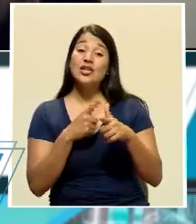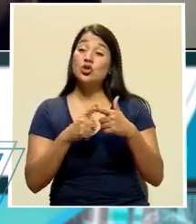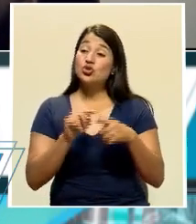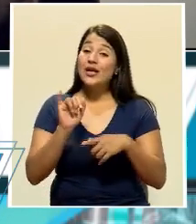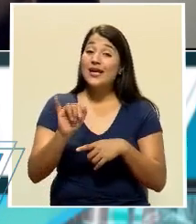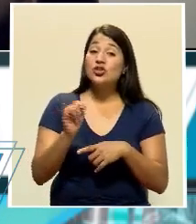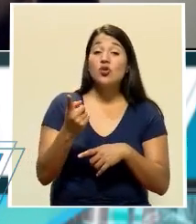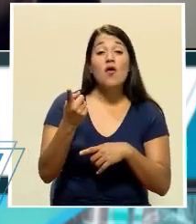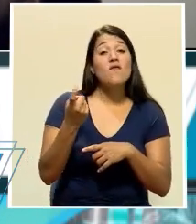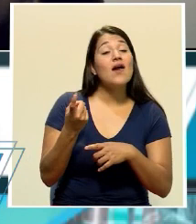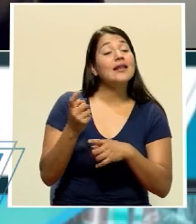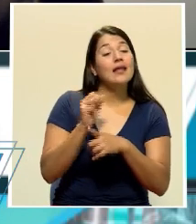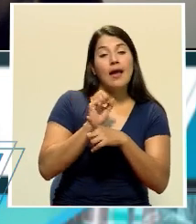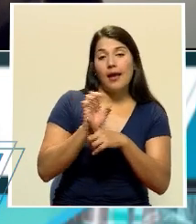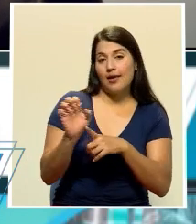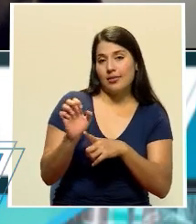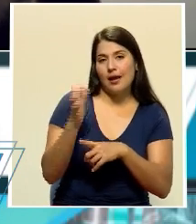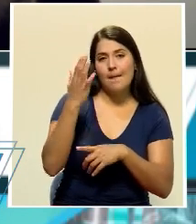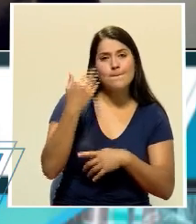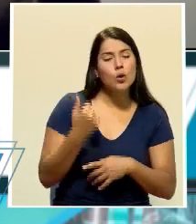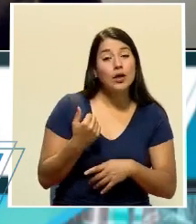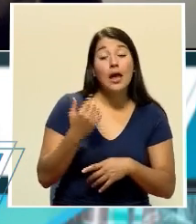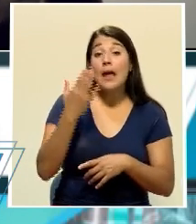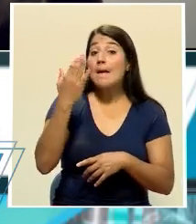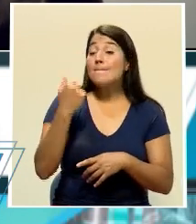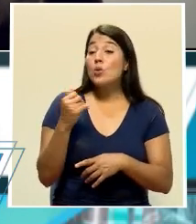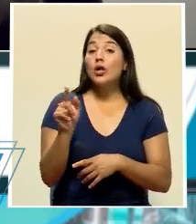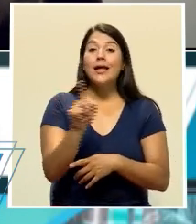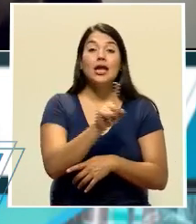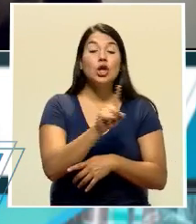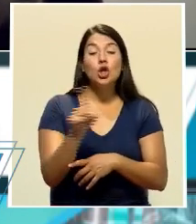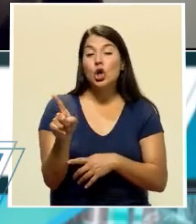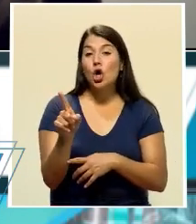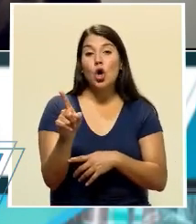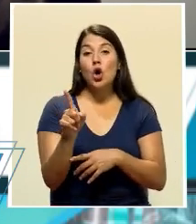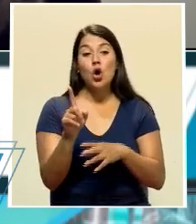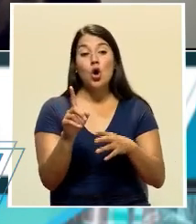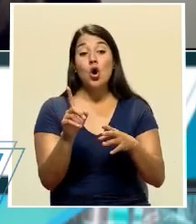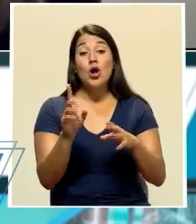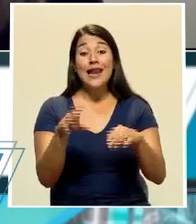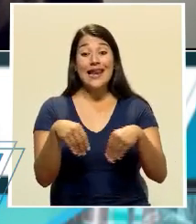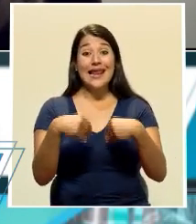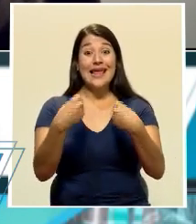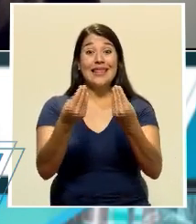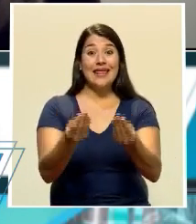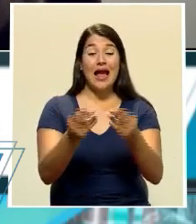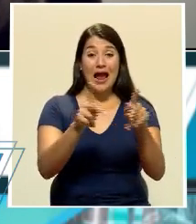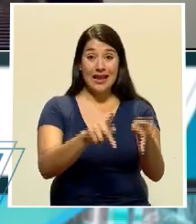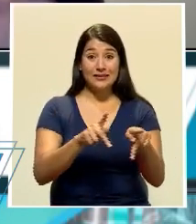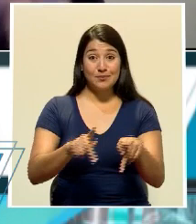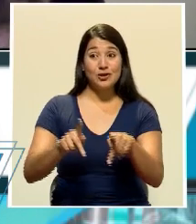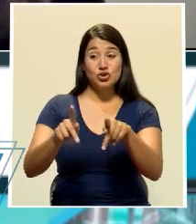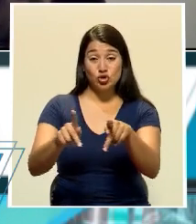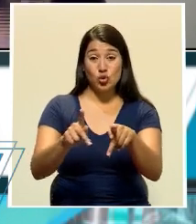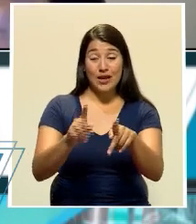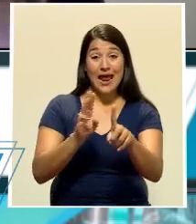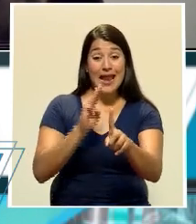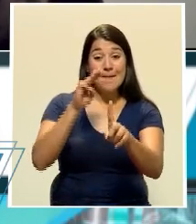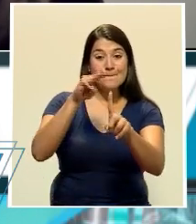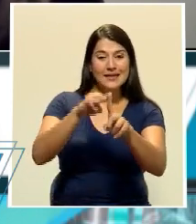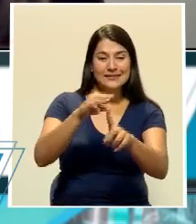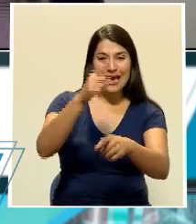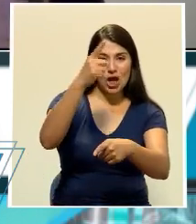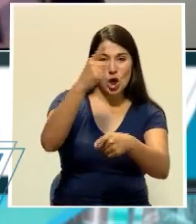en una falta ética, porque no le estamos dando a las audiencias el producto